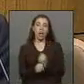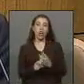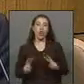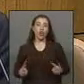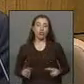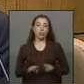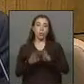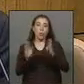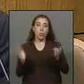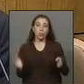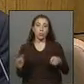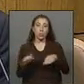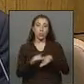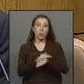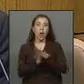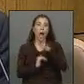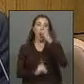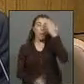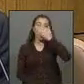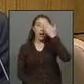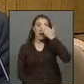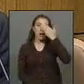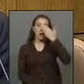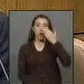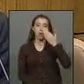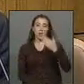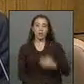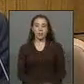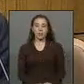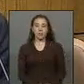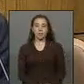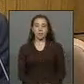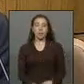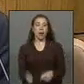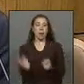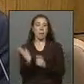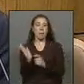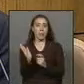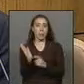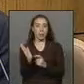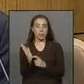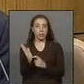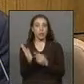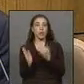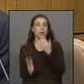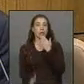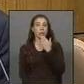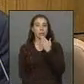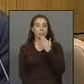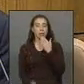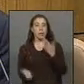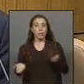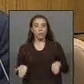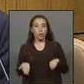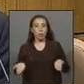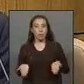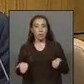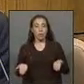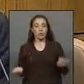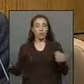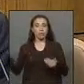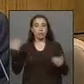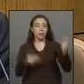del túnel Agua Negra desde el punto de vista productivo, pero también para el fomento del